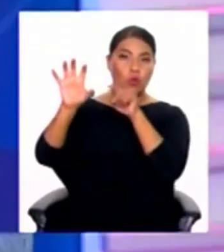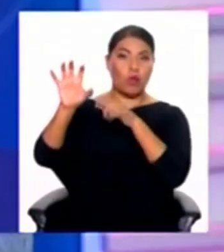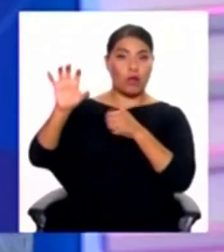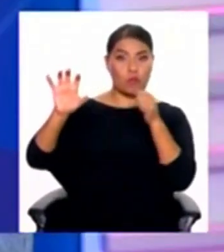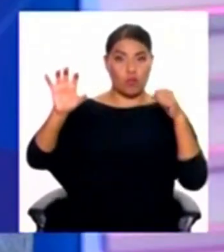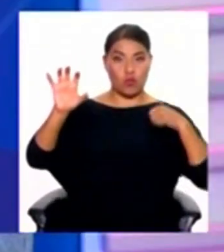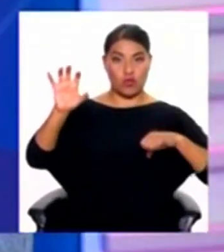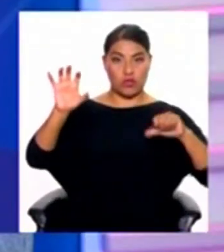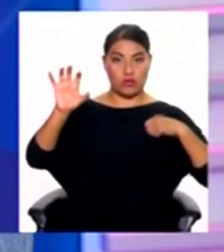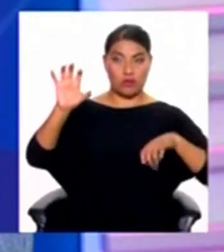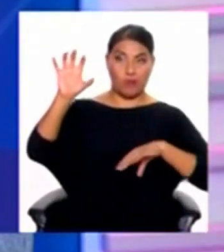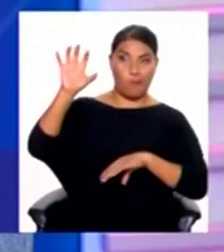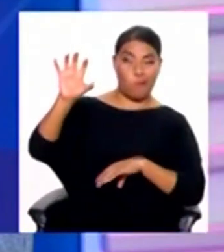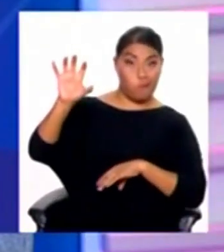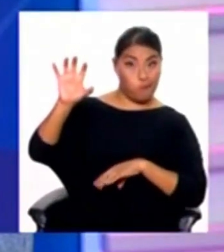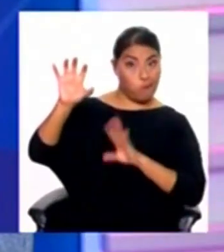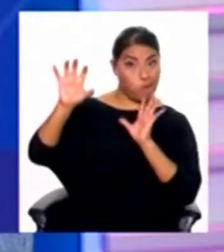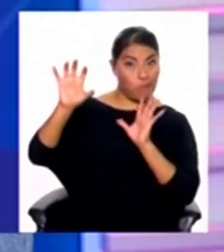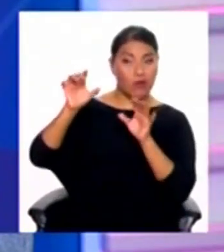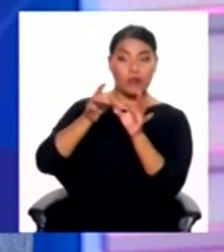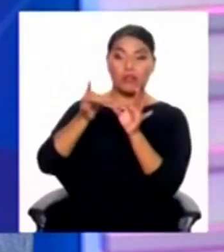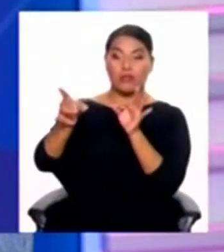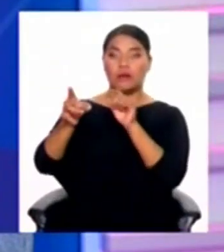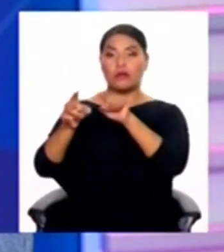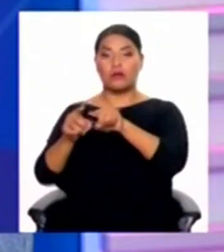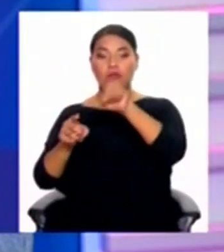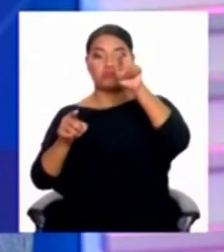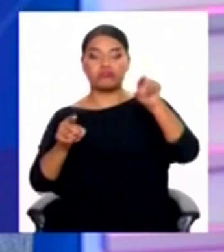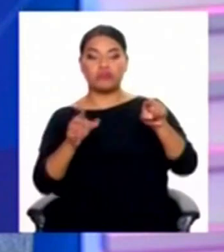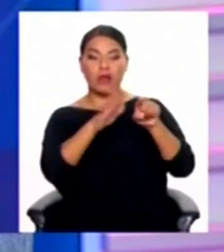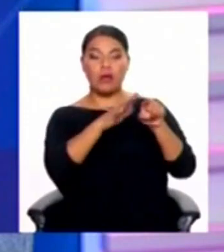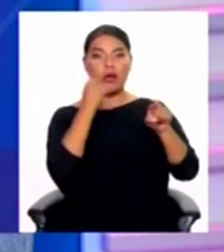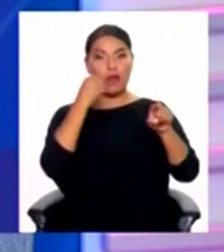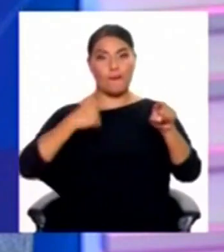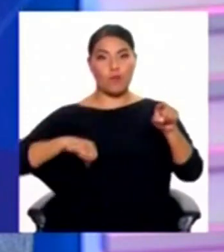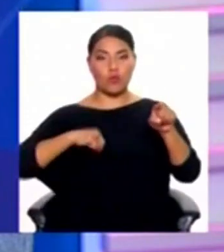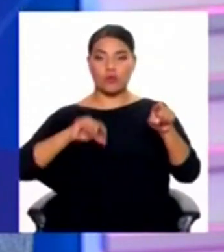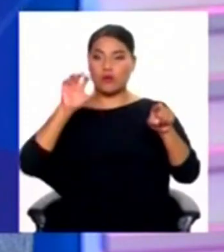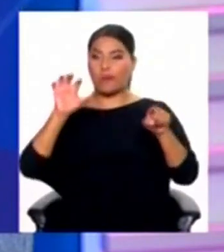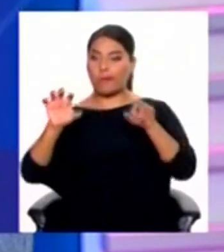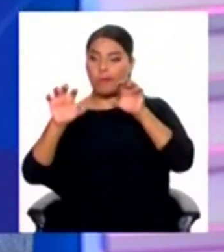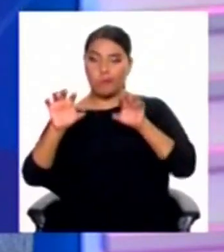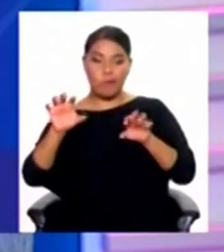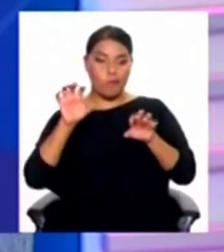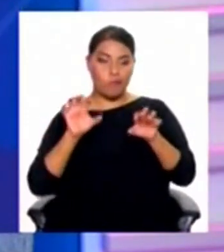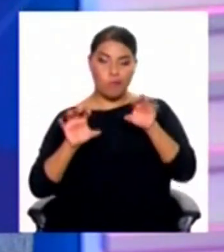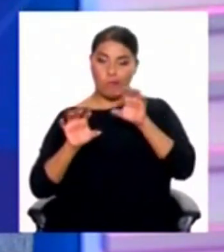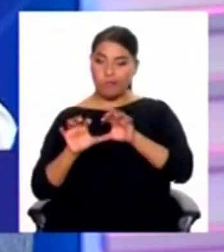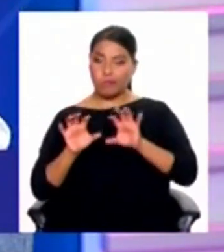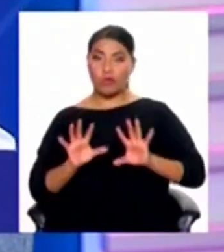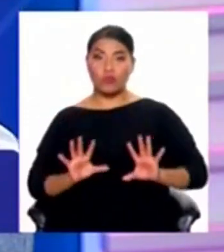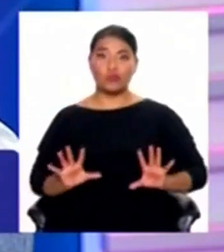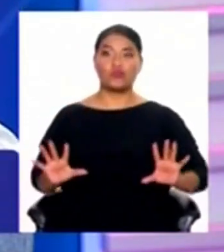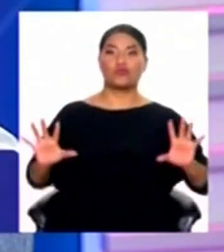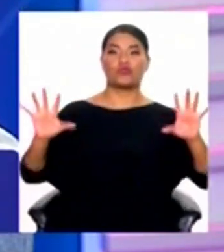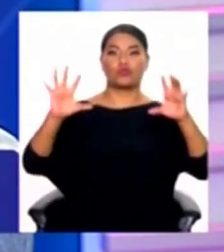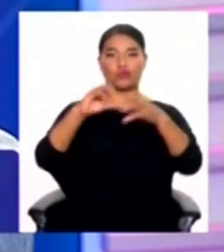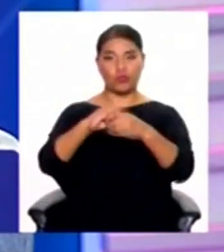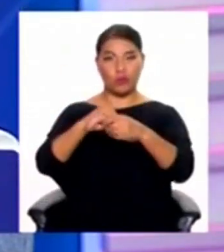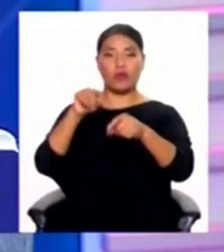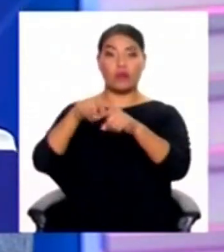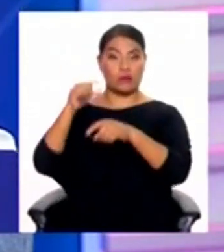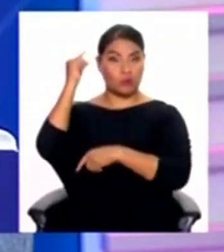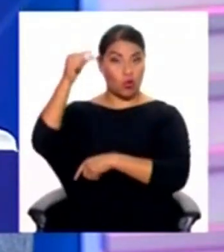municipalidad, no sé, pues de un distrito, y la siguiente podría ser la provincial, y así hasta llegar al gran círculo que sería el gobierno